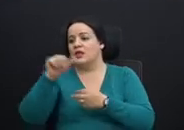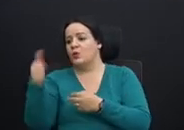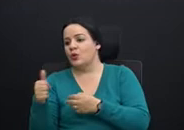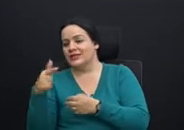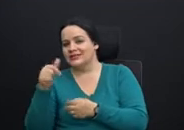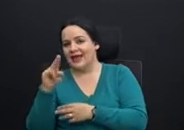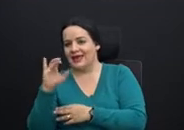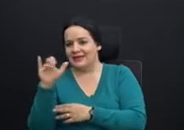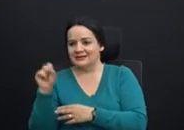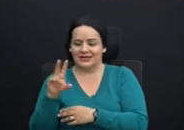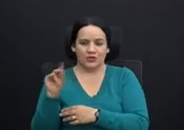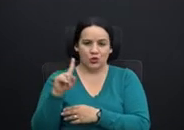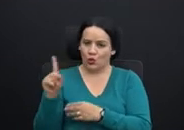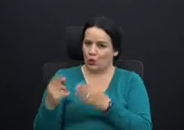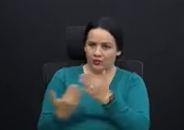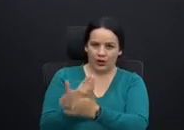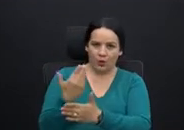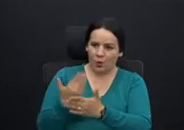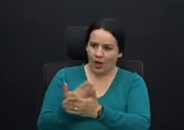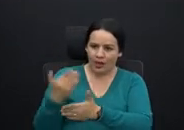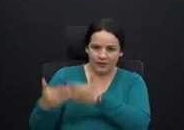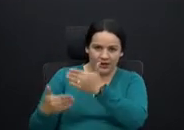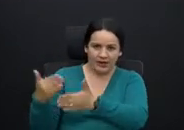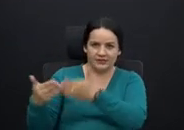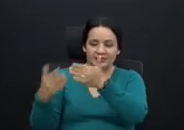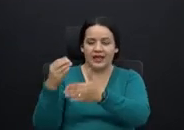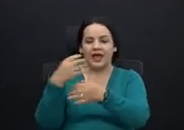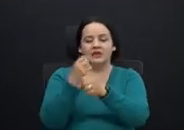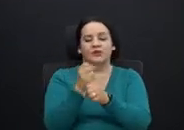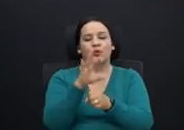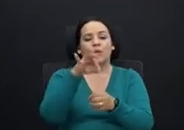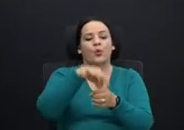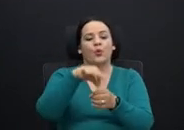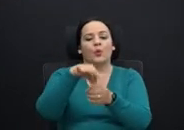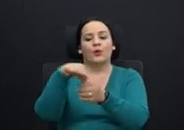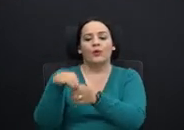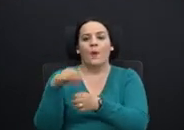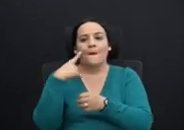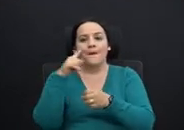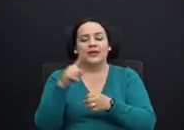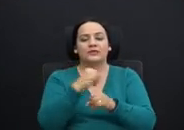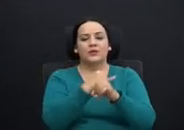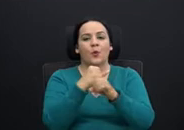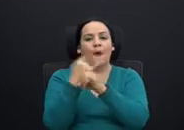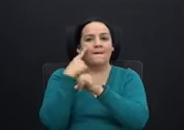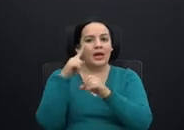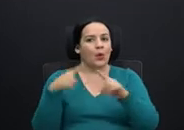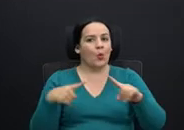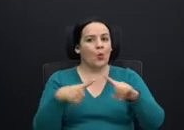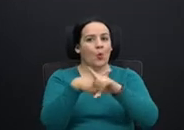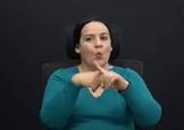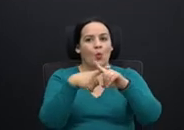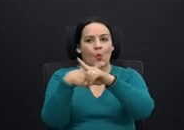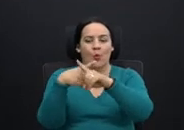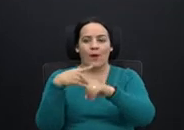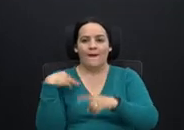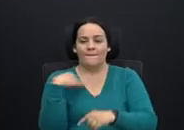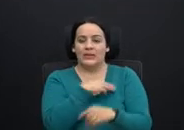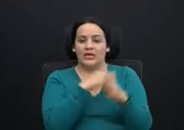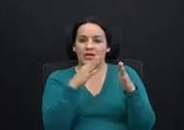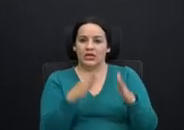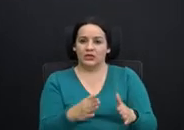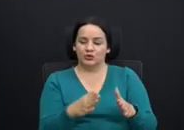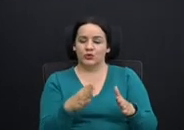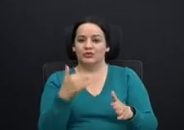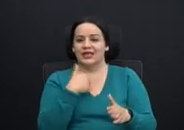renovables, creando el germen de cultivo institucional para un conflicto. Por lo tanto, muchos ministros tienen ministerios